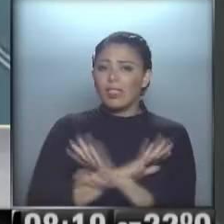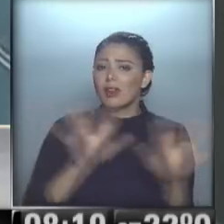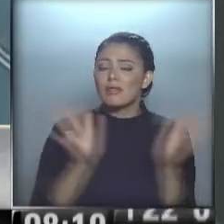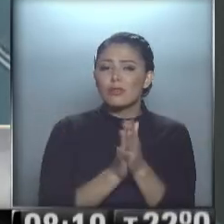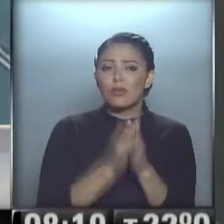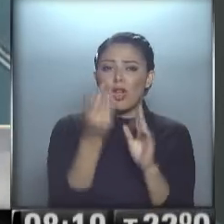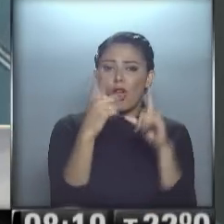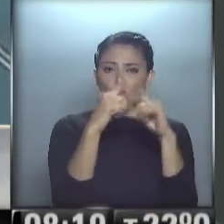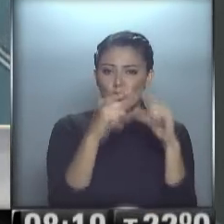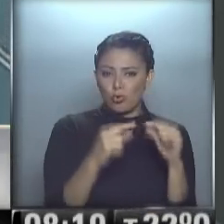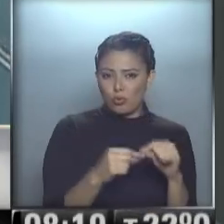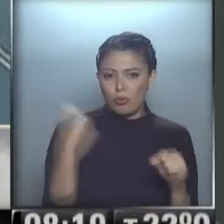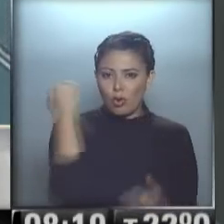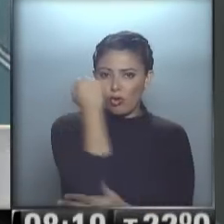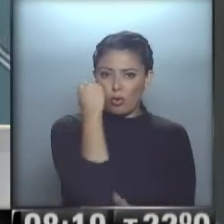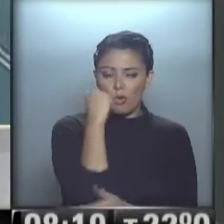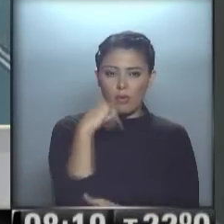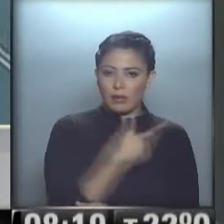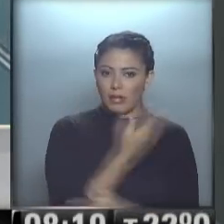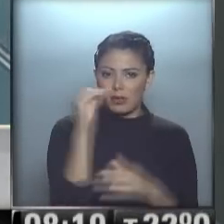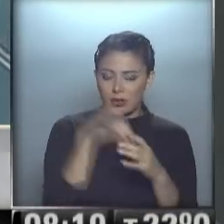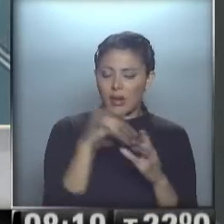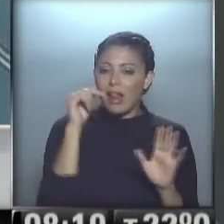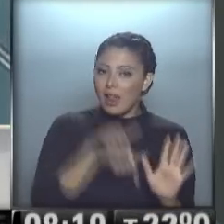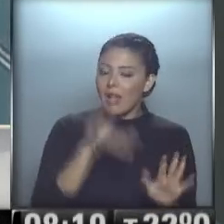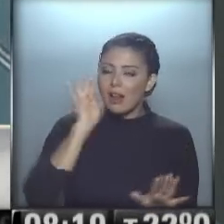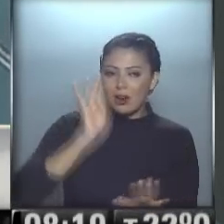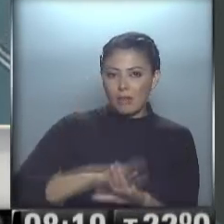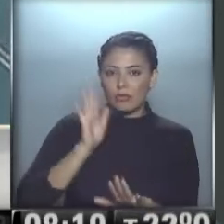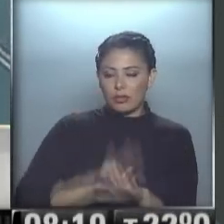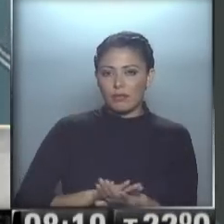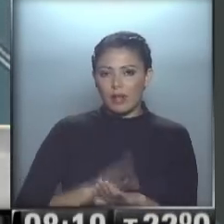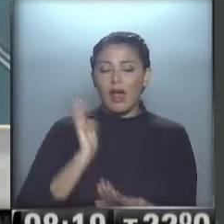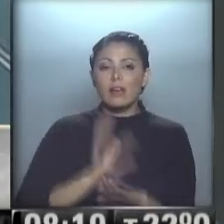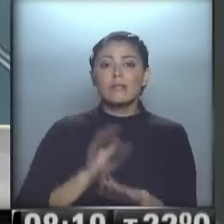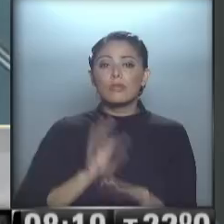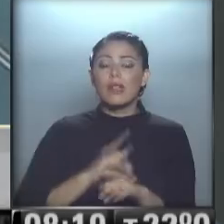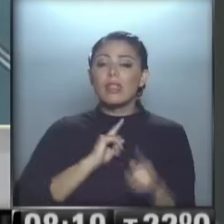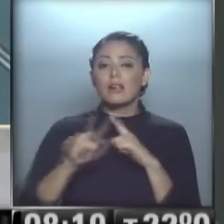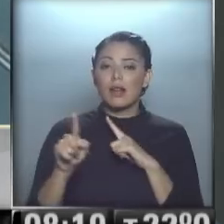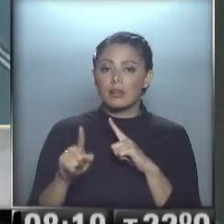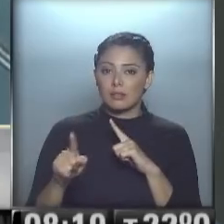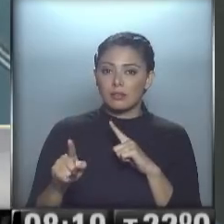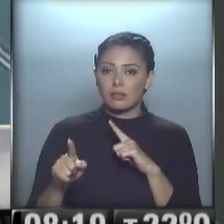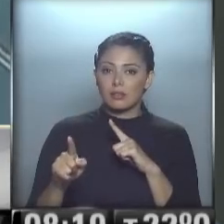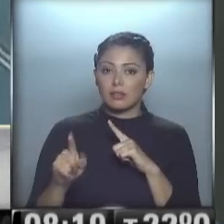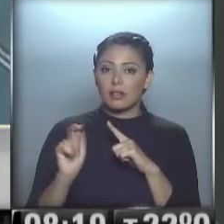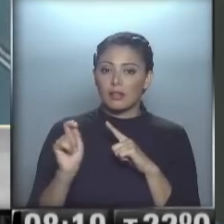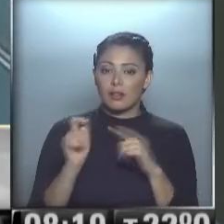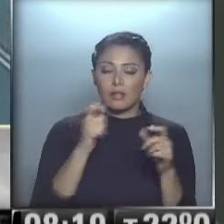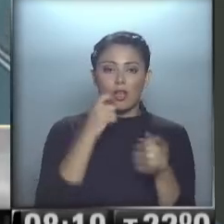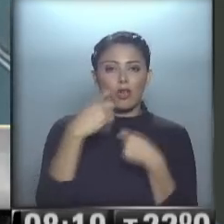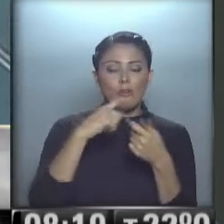macroeconómicos y los indicadores en forma directa Acá hay una responsabilidad y la responsabilidad directa es de los